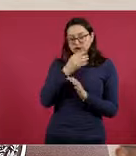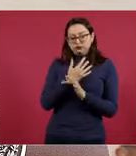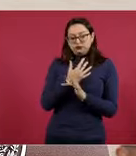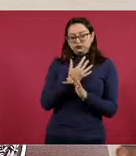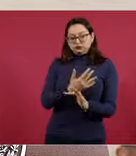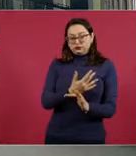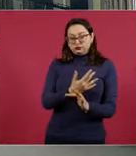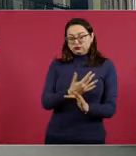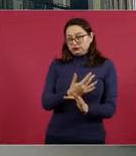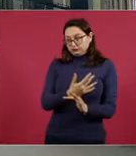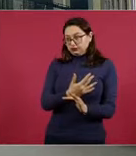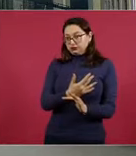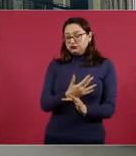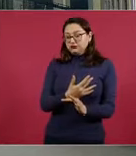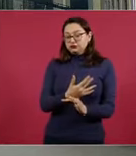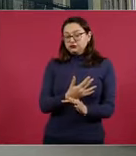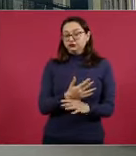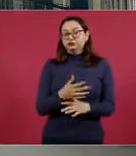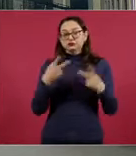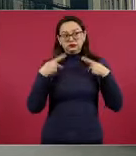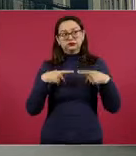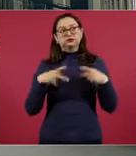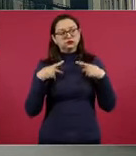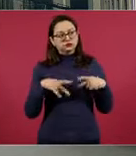Y engañaron